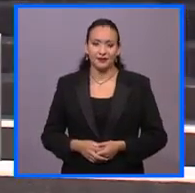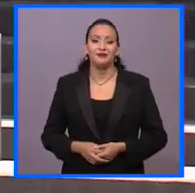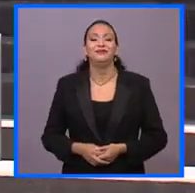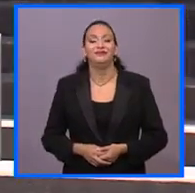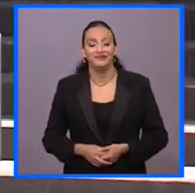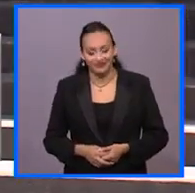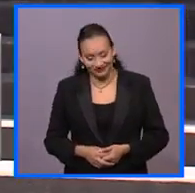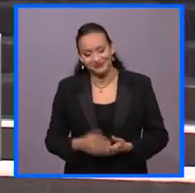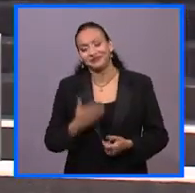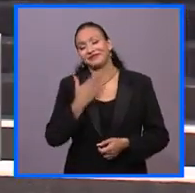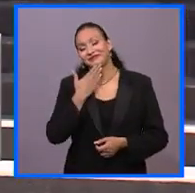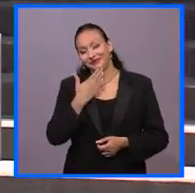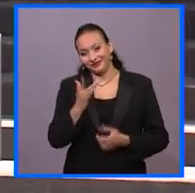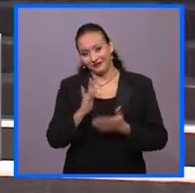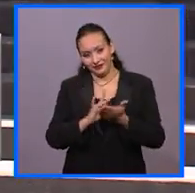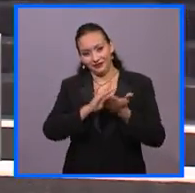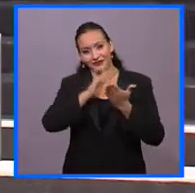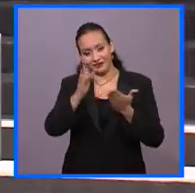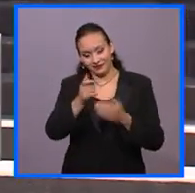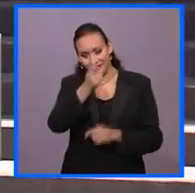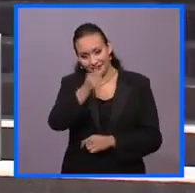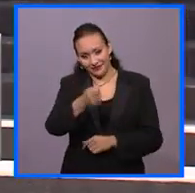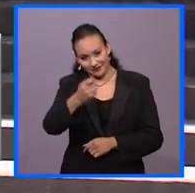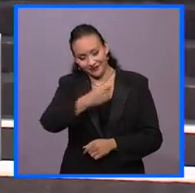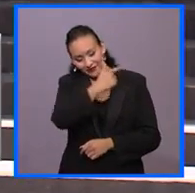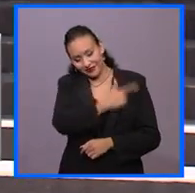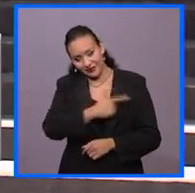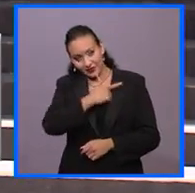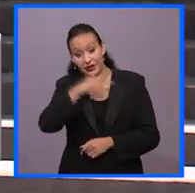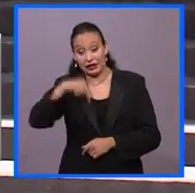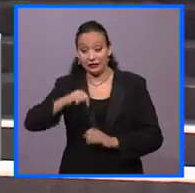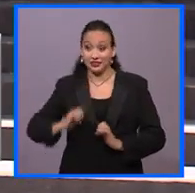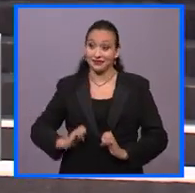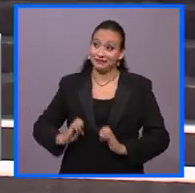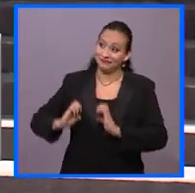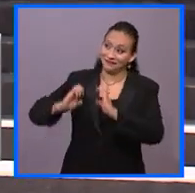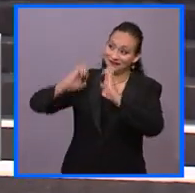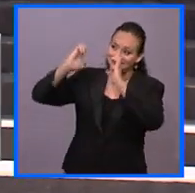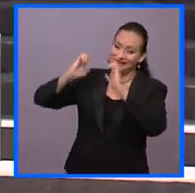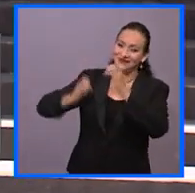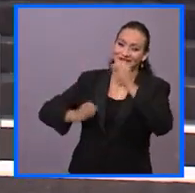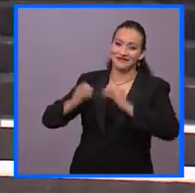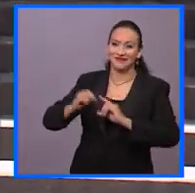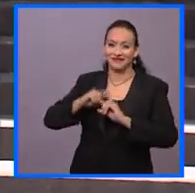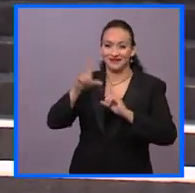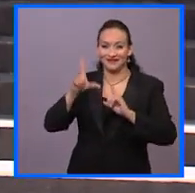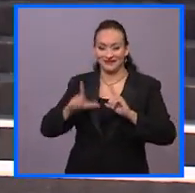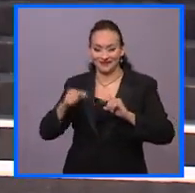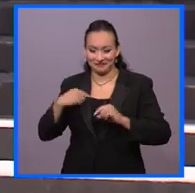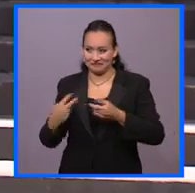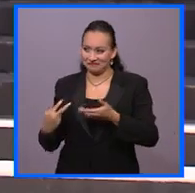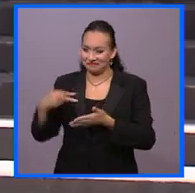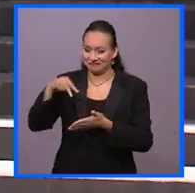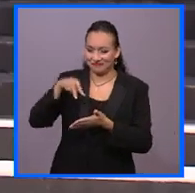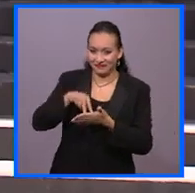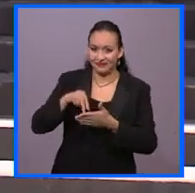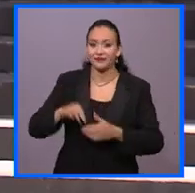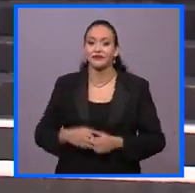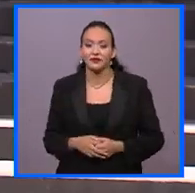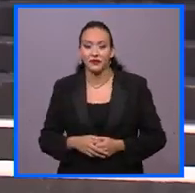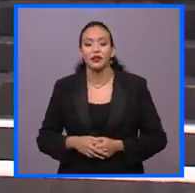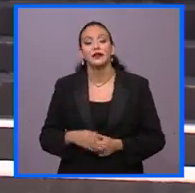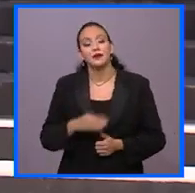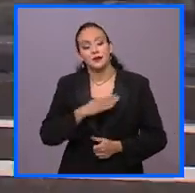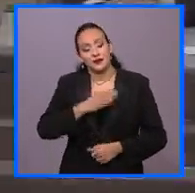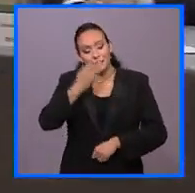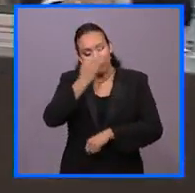Así es, efectivamente, con gusto de saludarte en el edificio alterno de la Suprema Corte de Justicia de la Nación. Muy